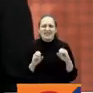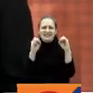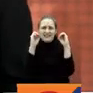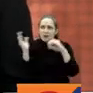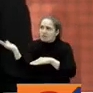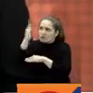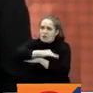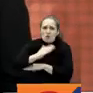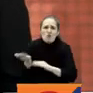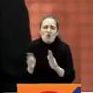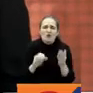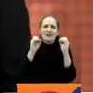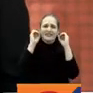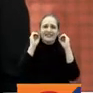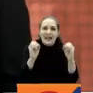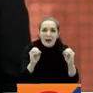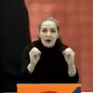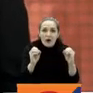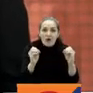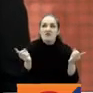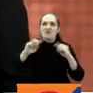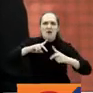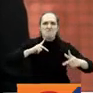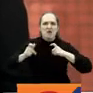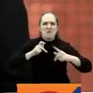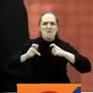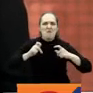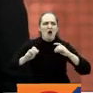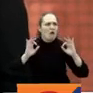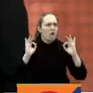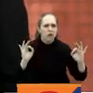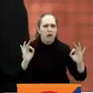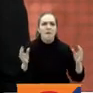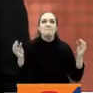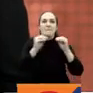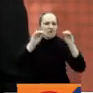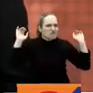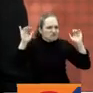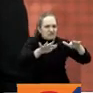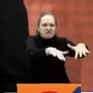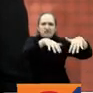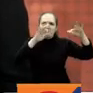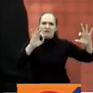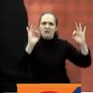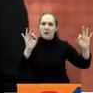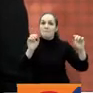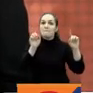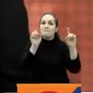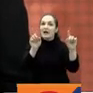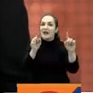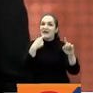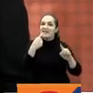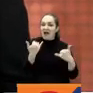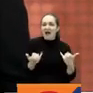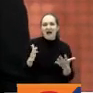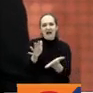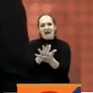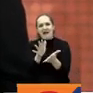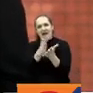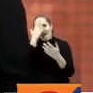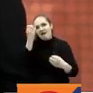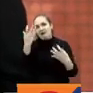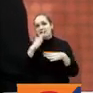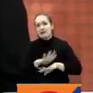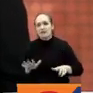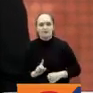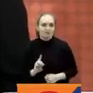conocimos anuncios sobre aumento de los aforos. Sin embargo, los expertos coinciden en que no es momento de bajar la guardia con